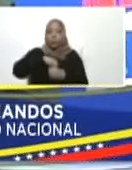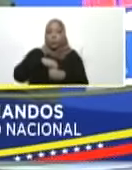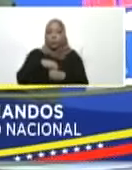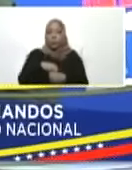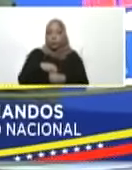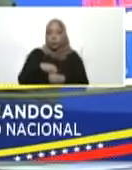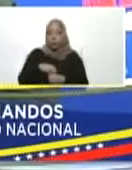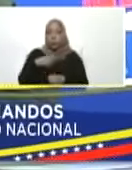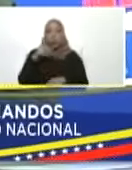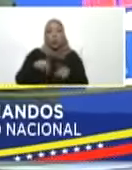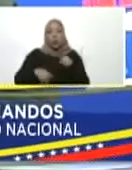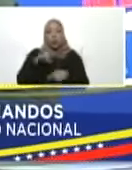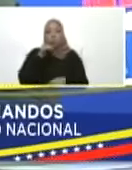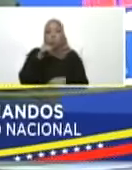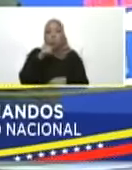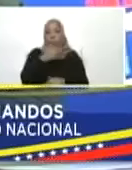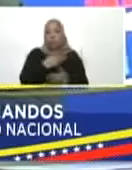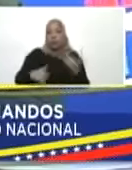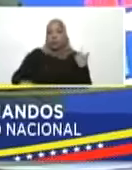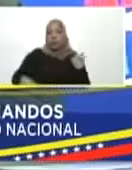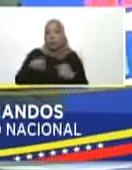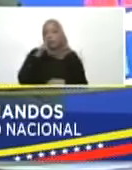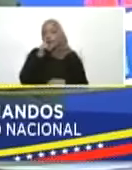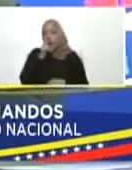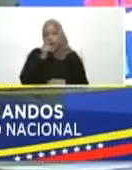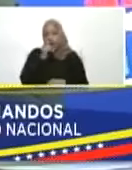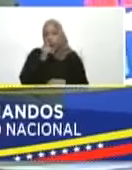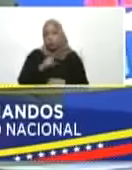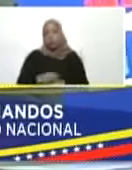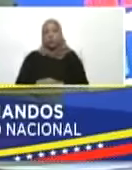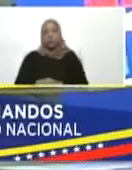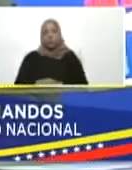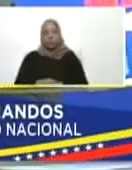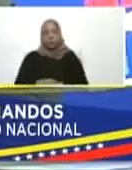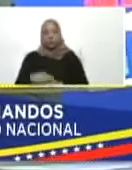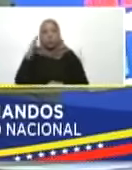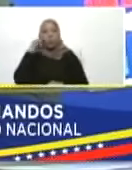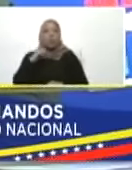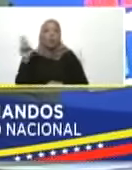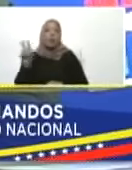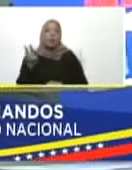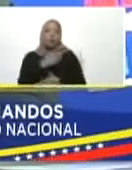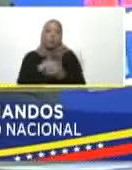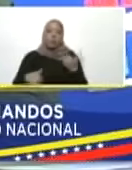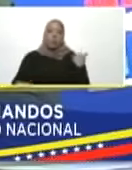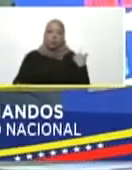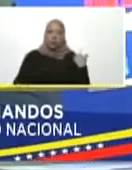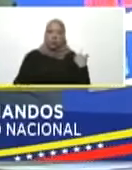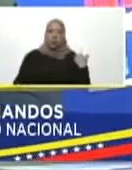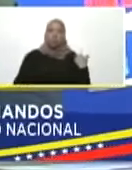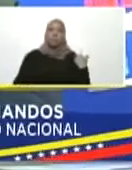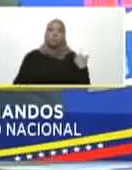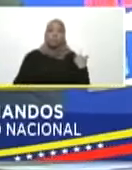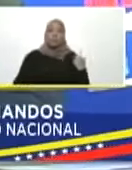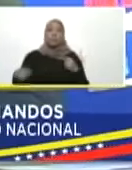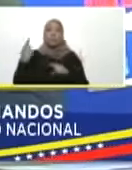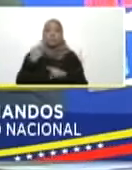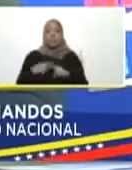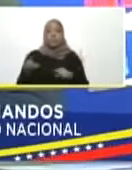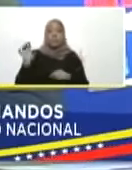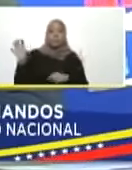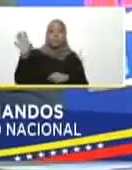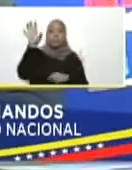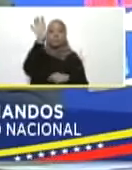conducción estuvo a cargo de Nicolás Maduro Moros, presidente de la República Bolivariana de Venezuela. Mientras en otros países